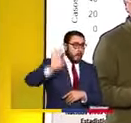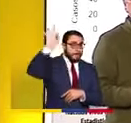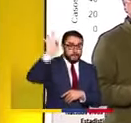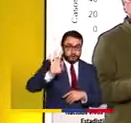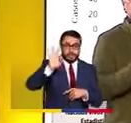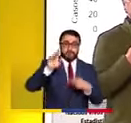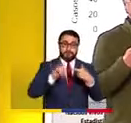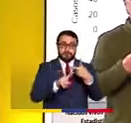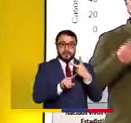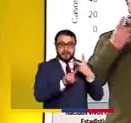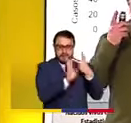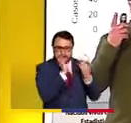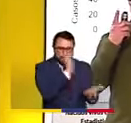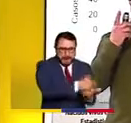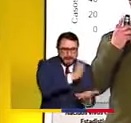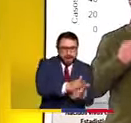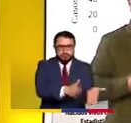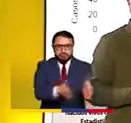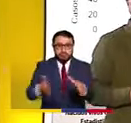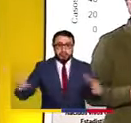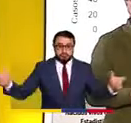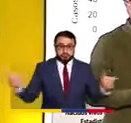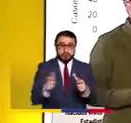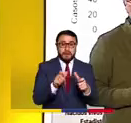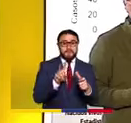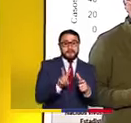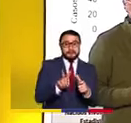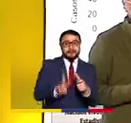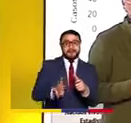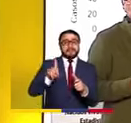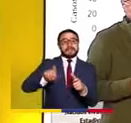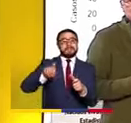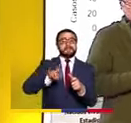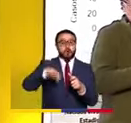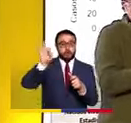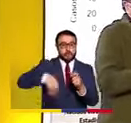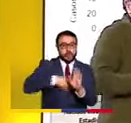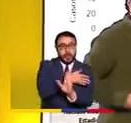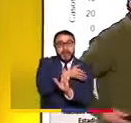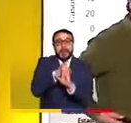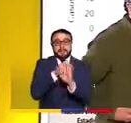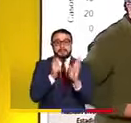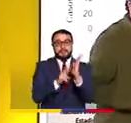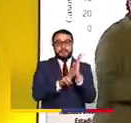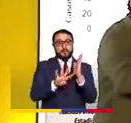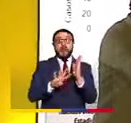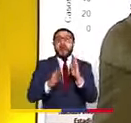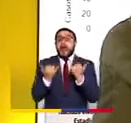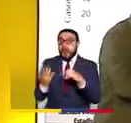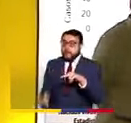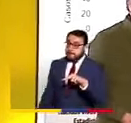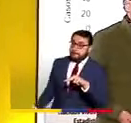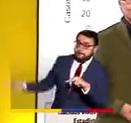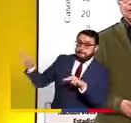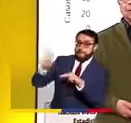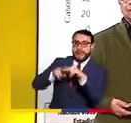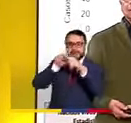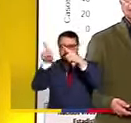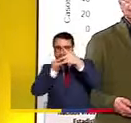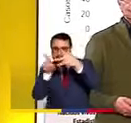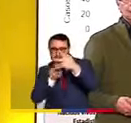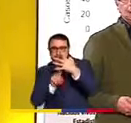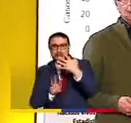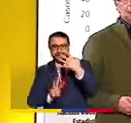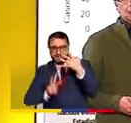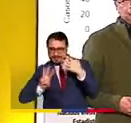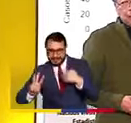casos 36%, hasta el 24%. Ahora le agrego, medidos todos en la semana